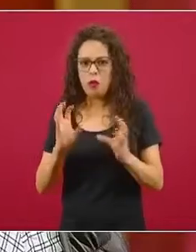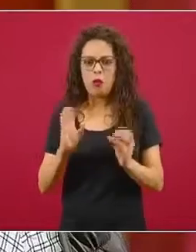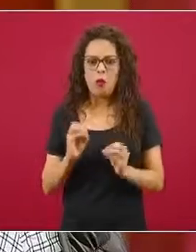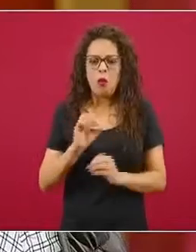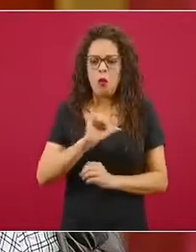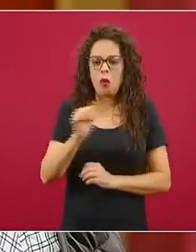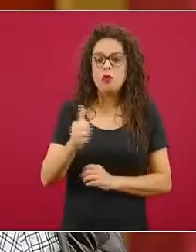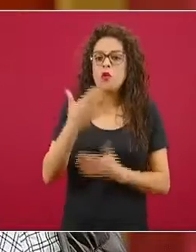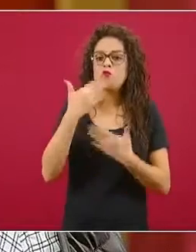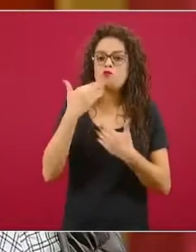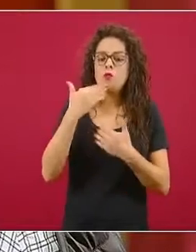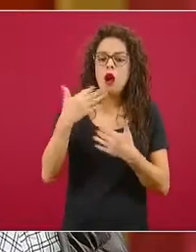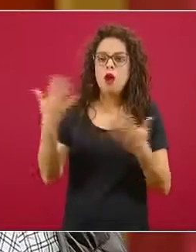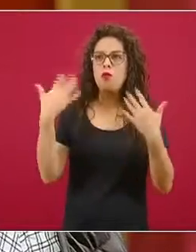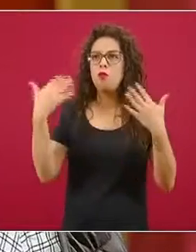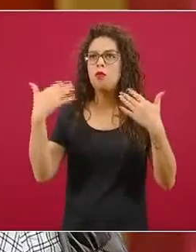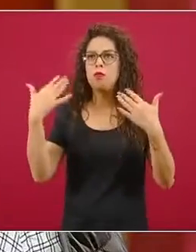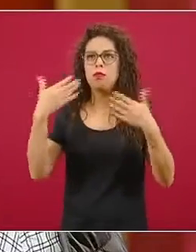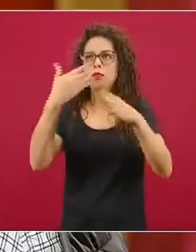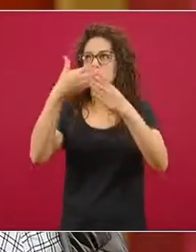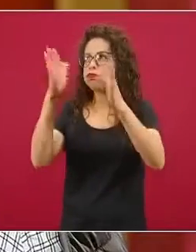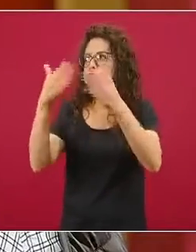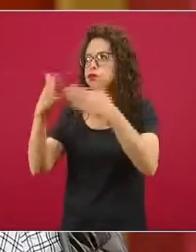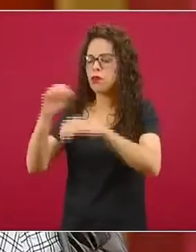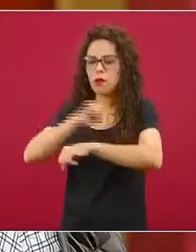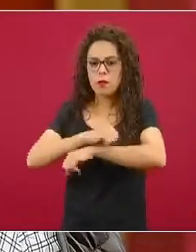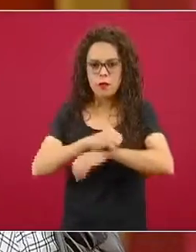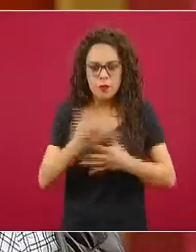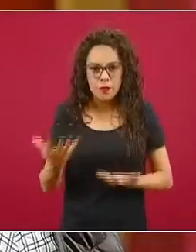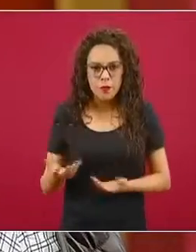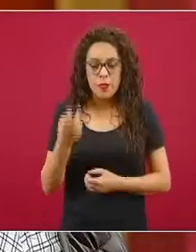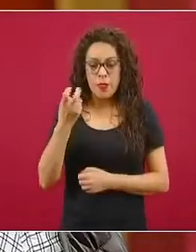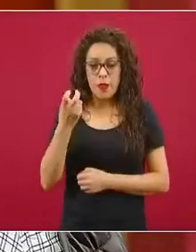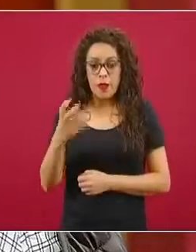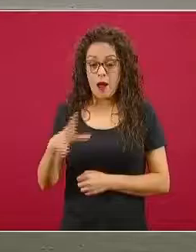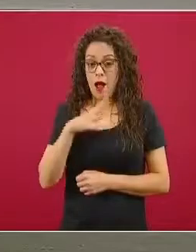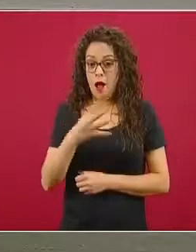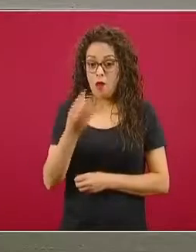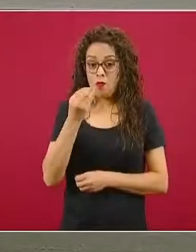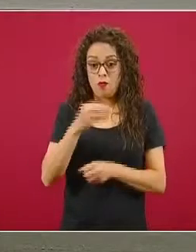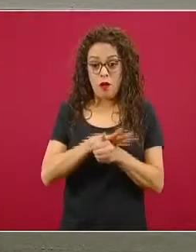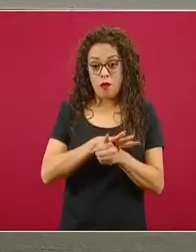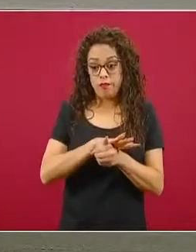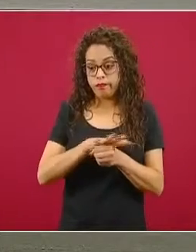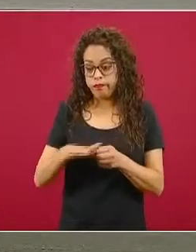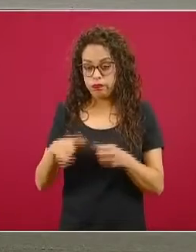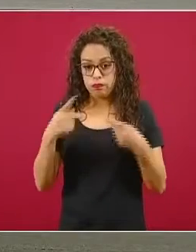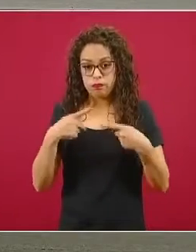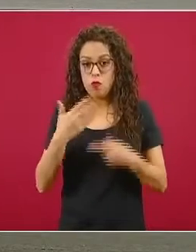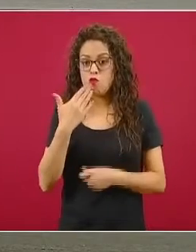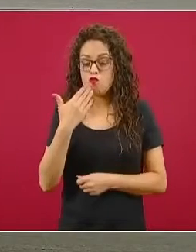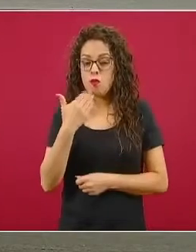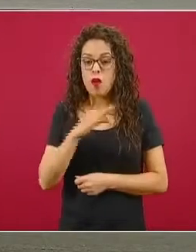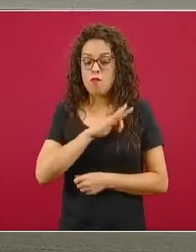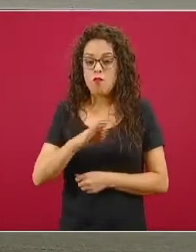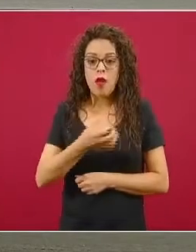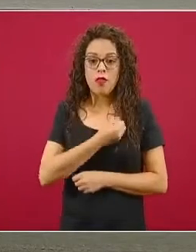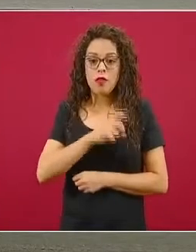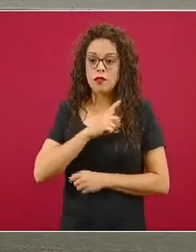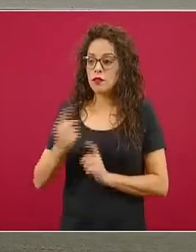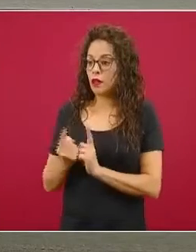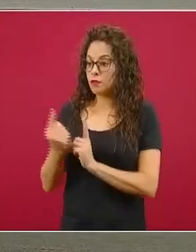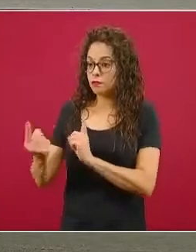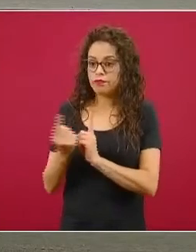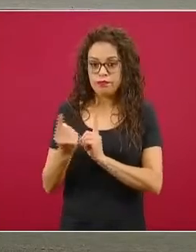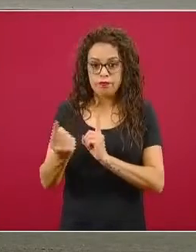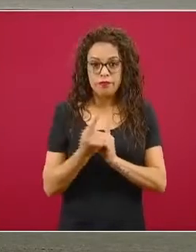la mejor, o hay una gran aglomeración de personas que no tengan o no apliquen la sana distancia. Esto también aplica